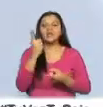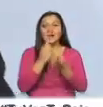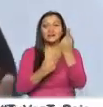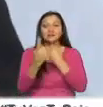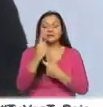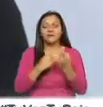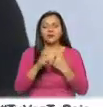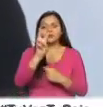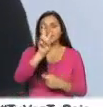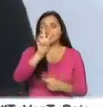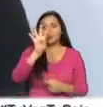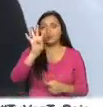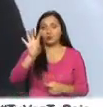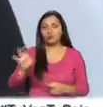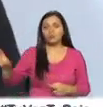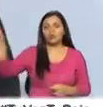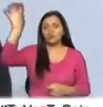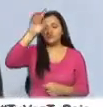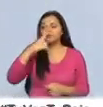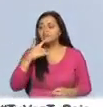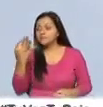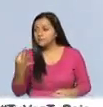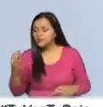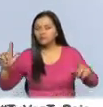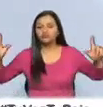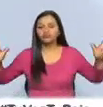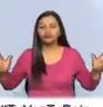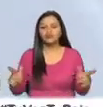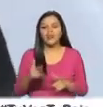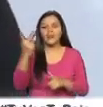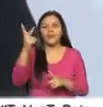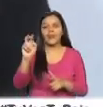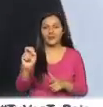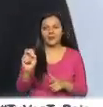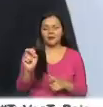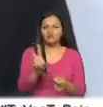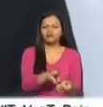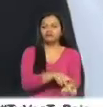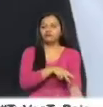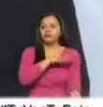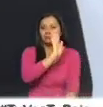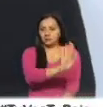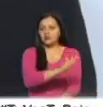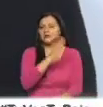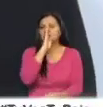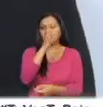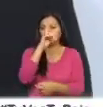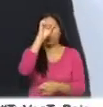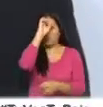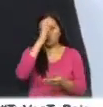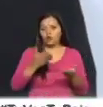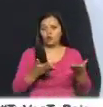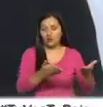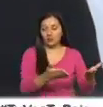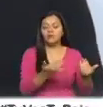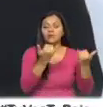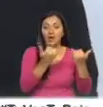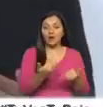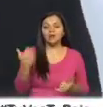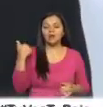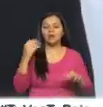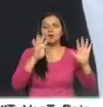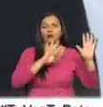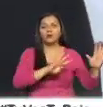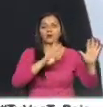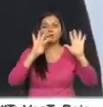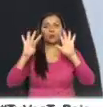clasificatoria se la realizó en las 24 provincias, quedándonos 20 provincias con tradición de hornado, de los cuales tenemos 99 emprendimientos